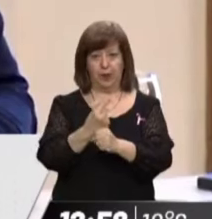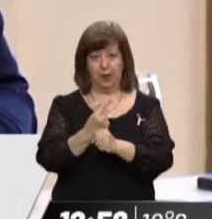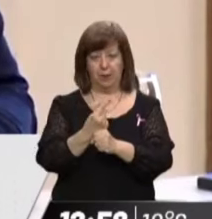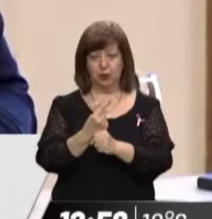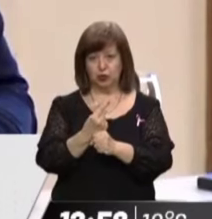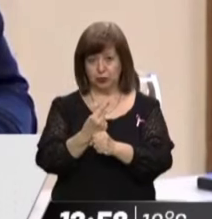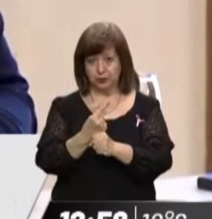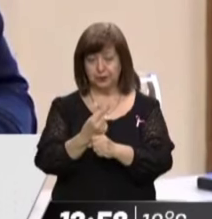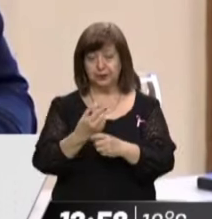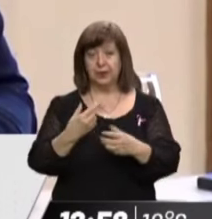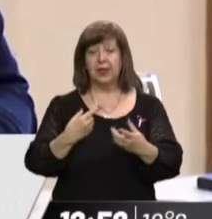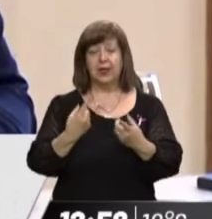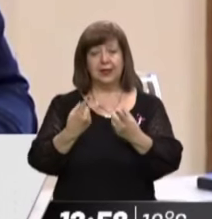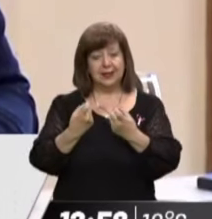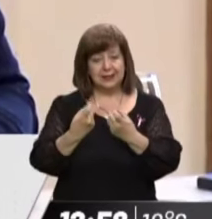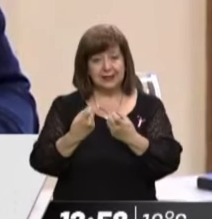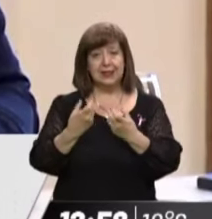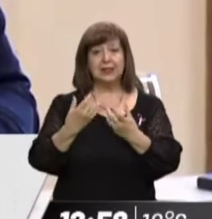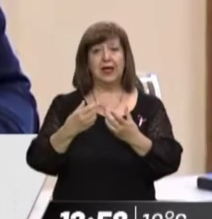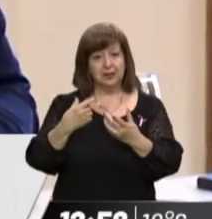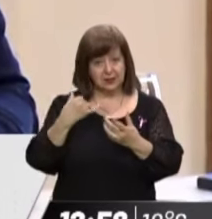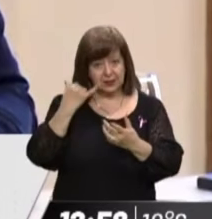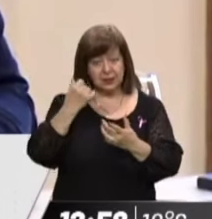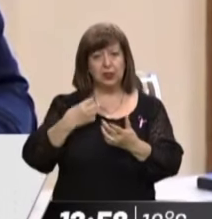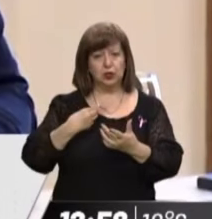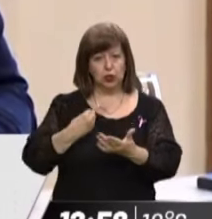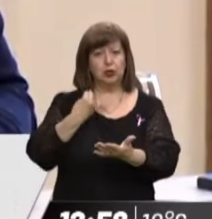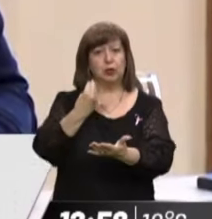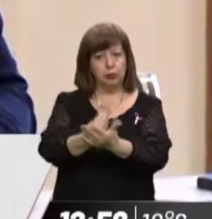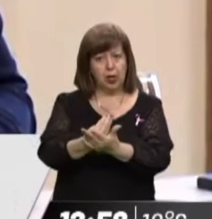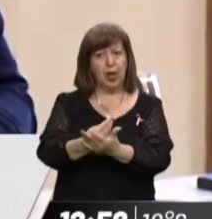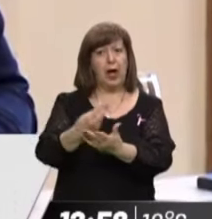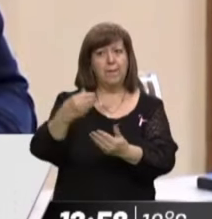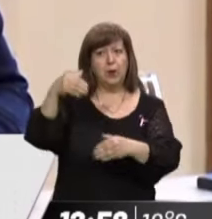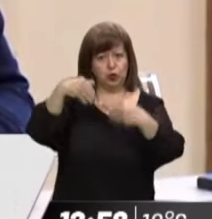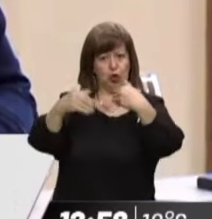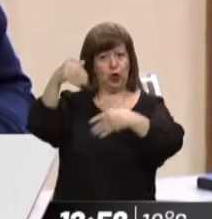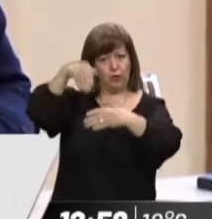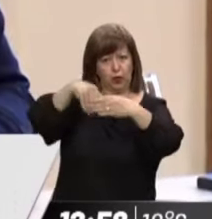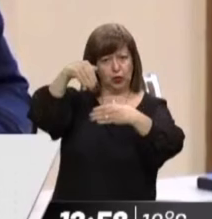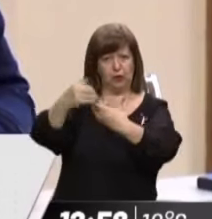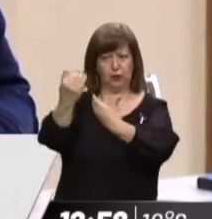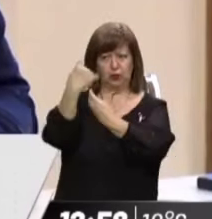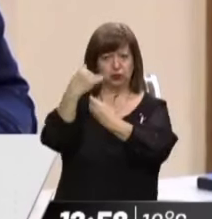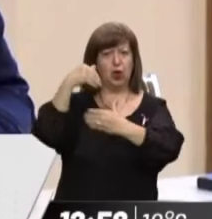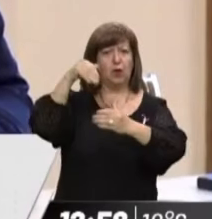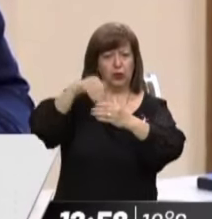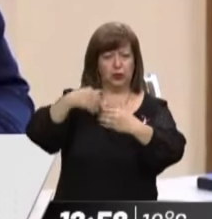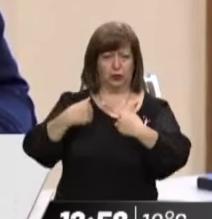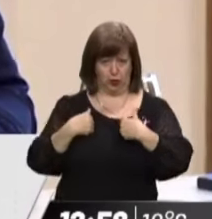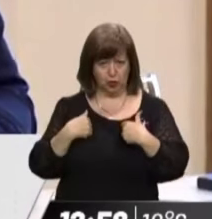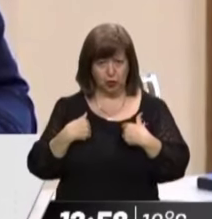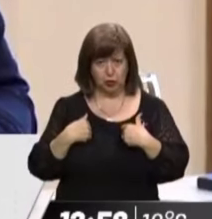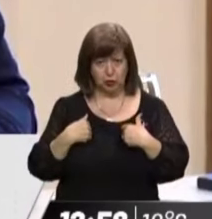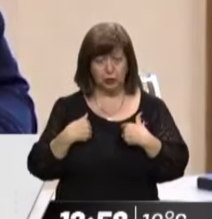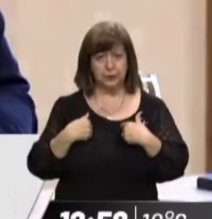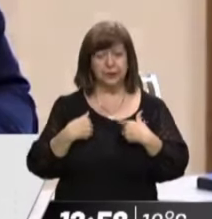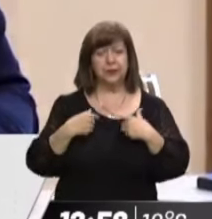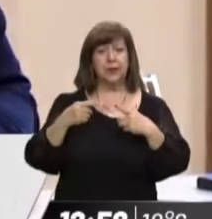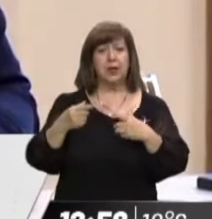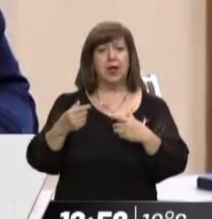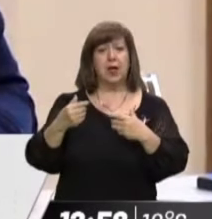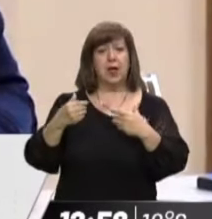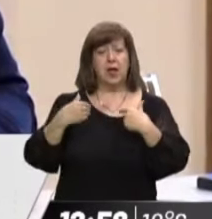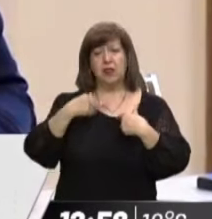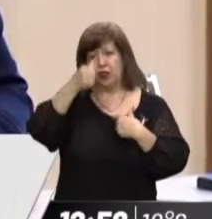que la Argentina necesita. Hemos ganado la representación y la confianza de una porción importante de los argentinos que